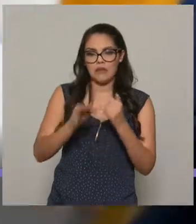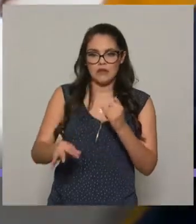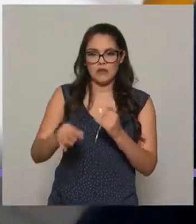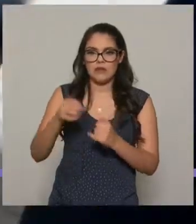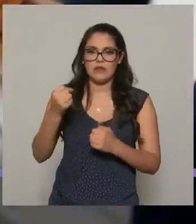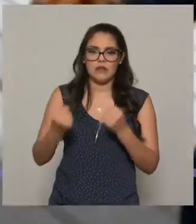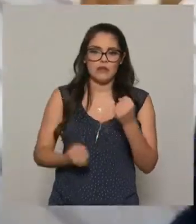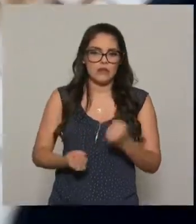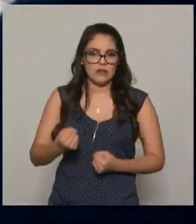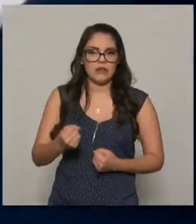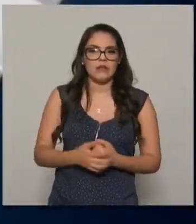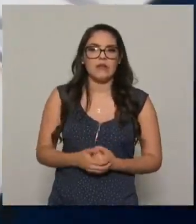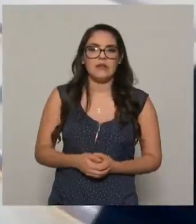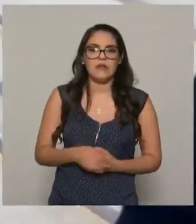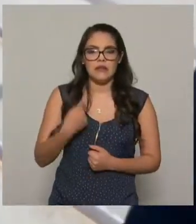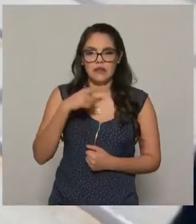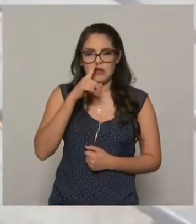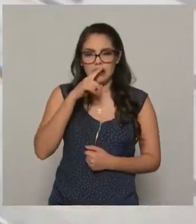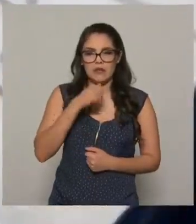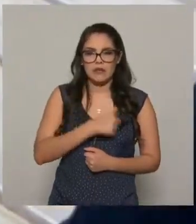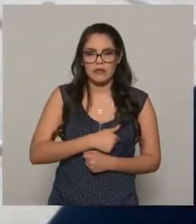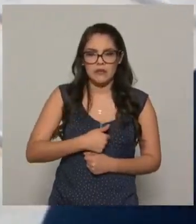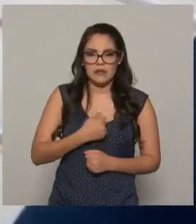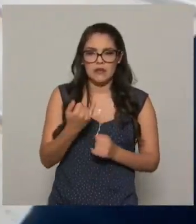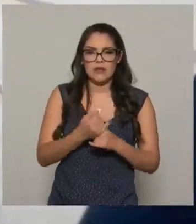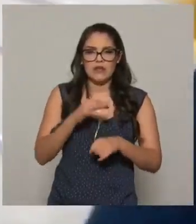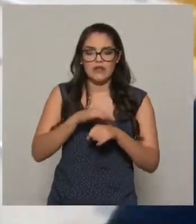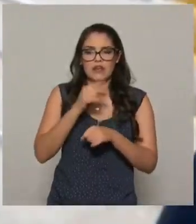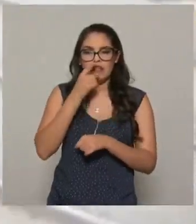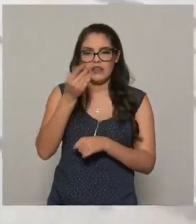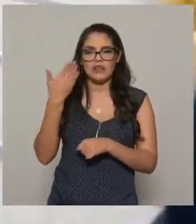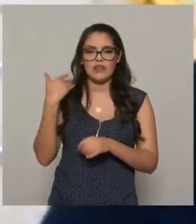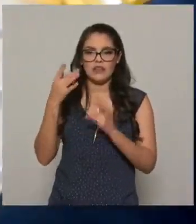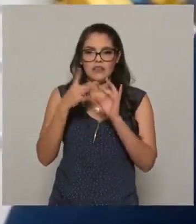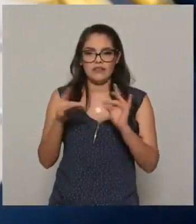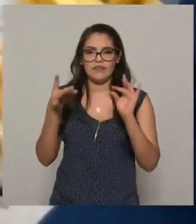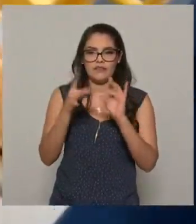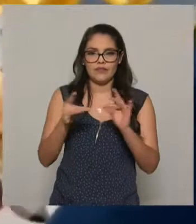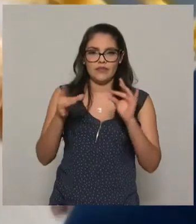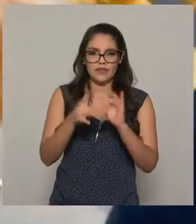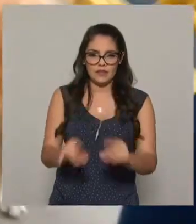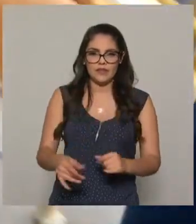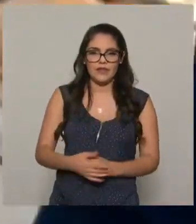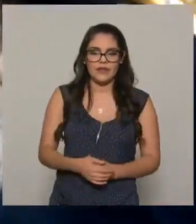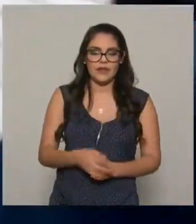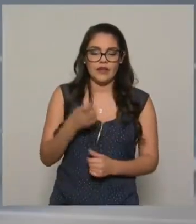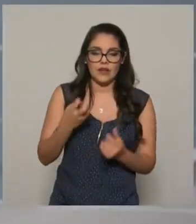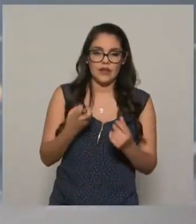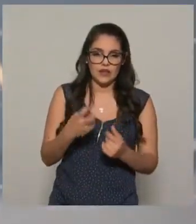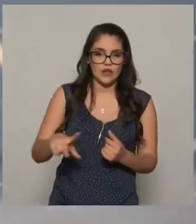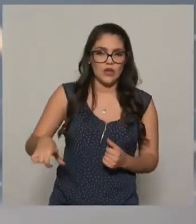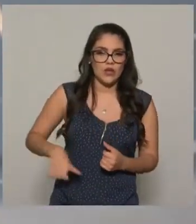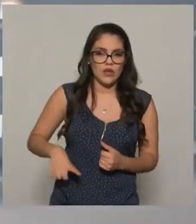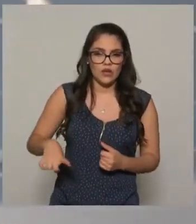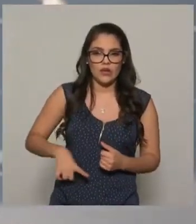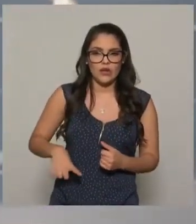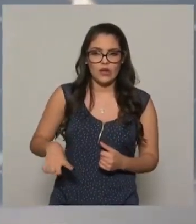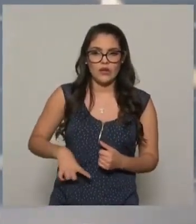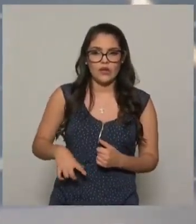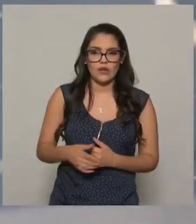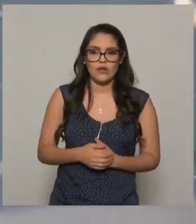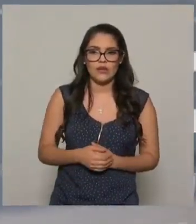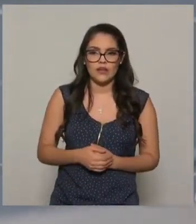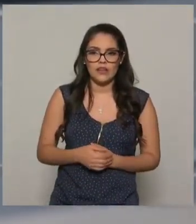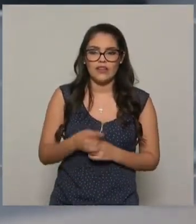automóviles. Pero lamentablemente, como lo decía el doctor hace un rato, el gobierno en esta administración... Es que los